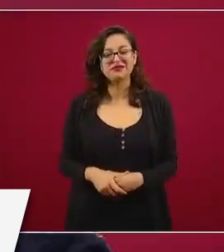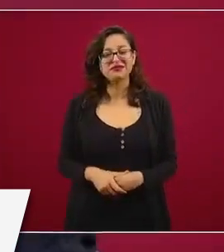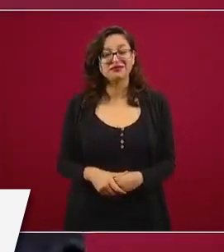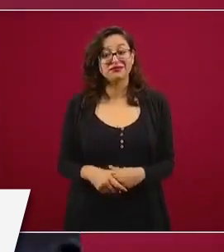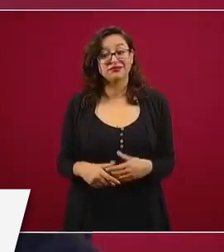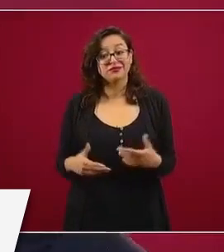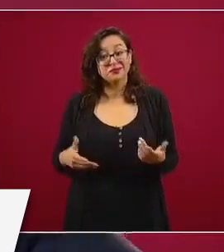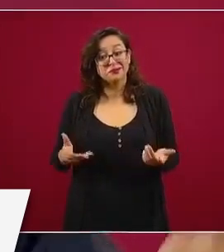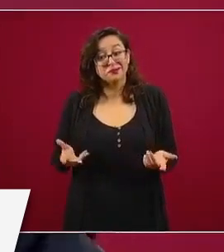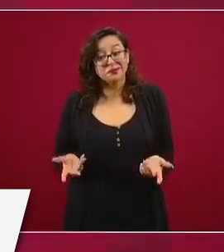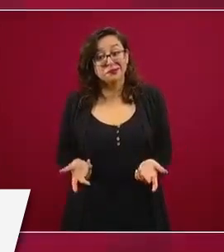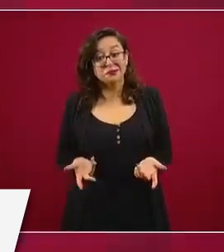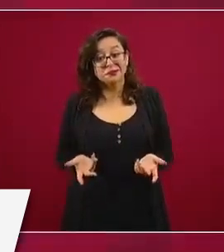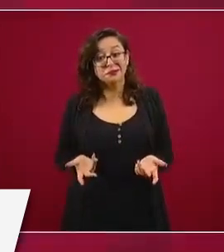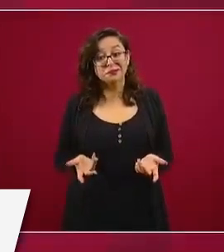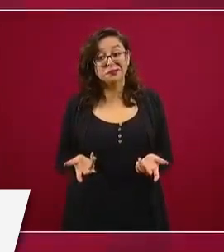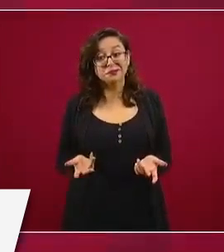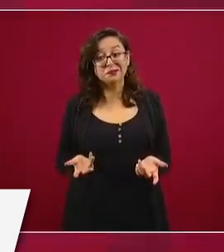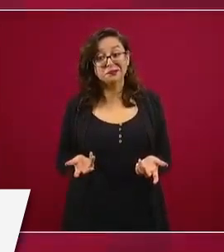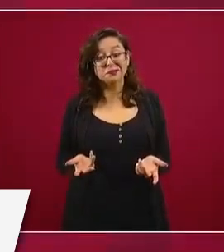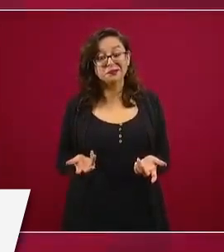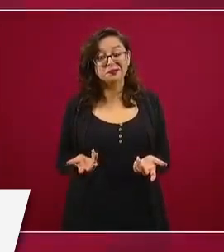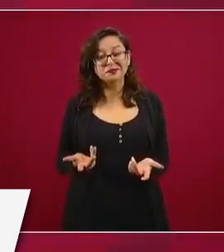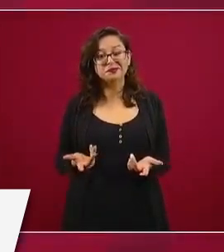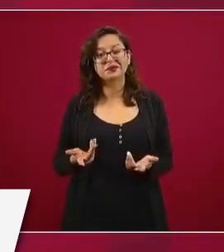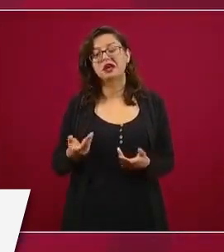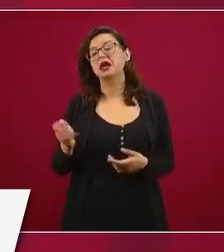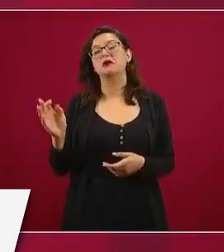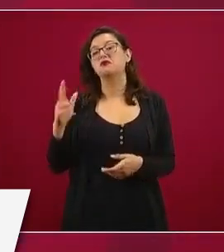entonces regresan, ¿qué harían?